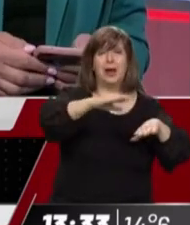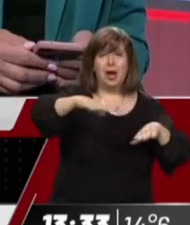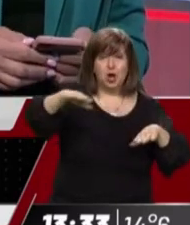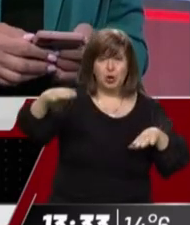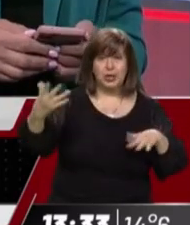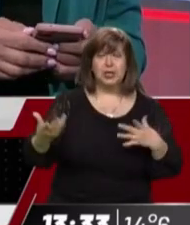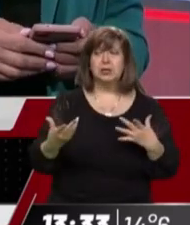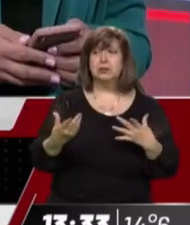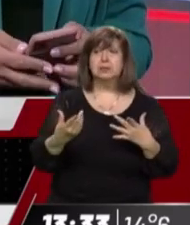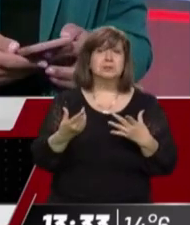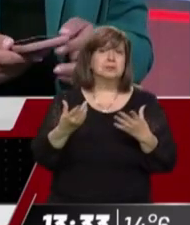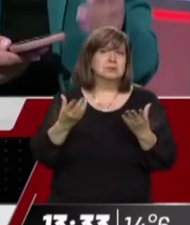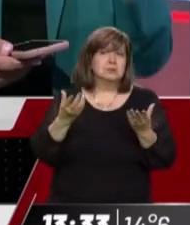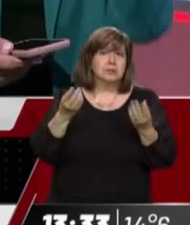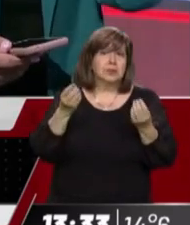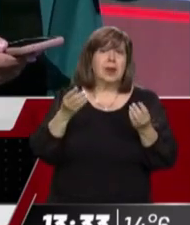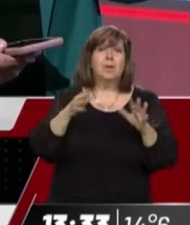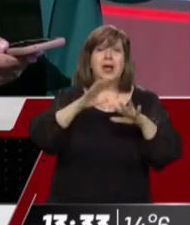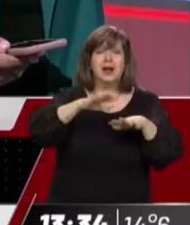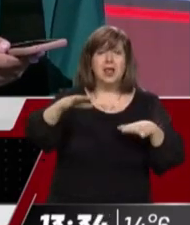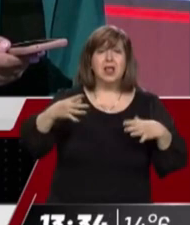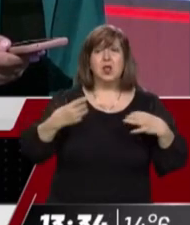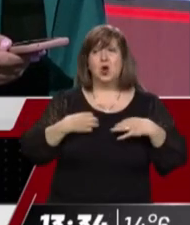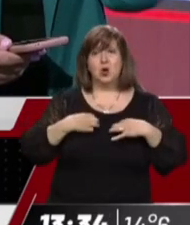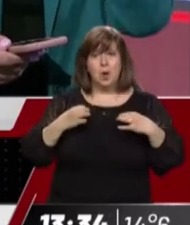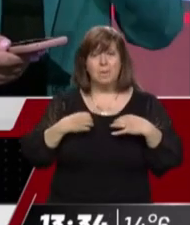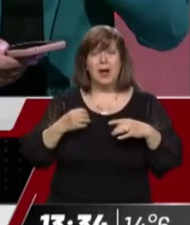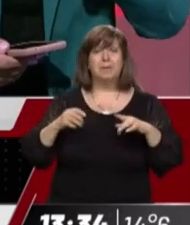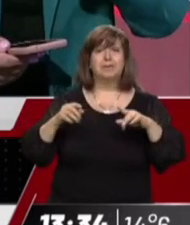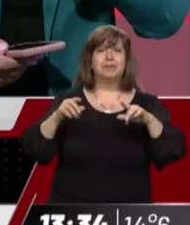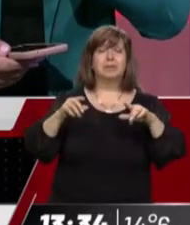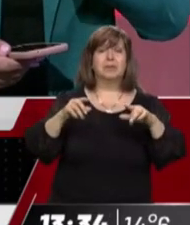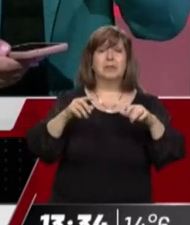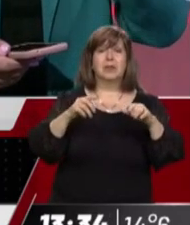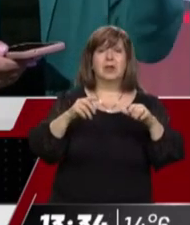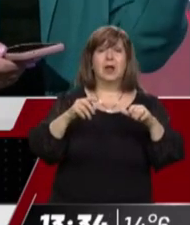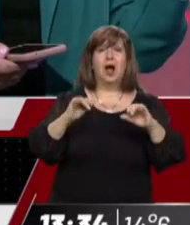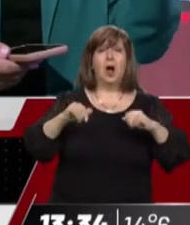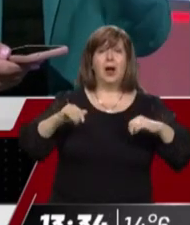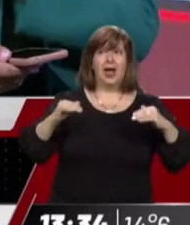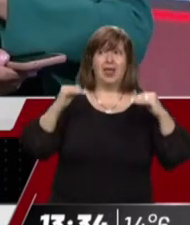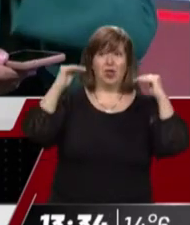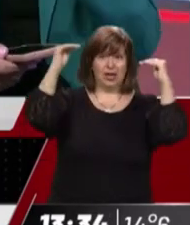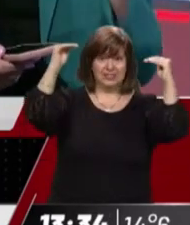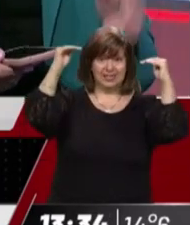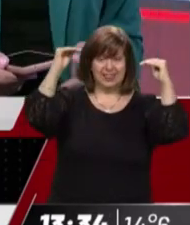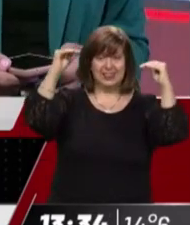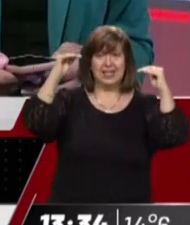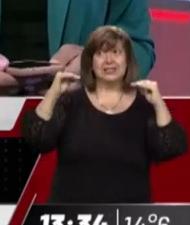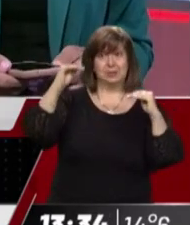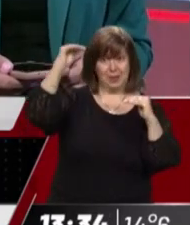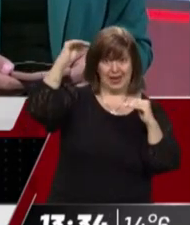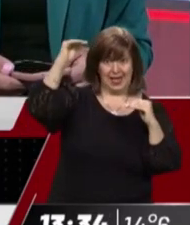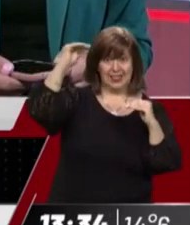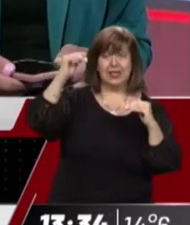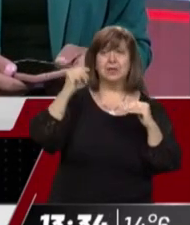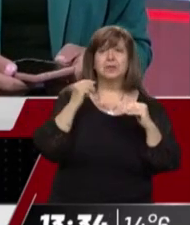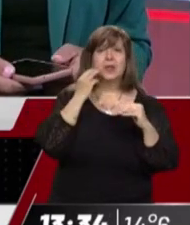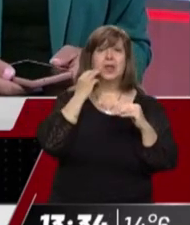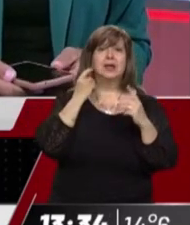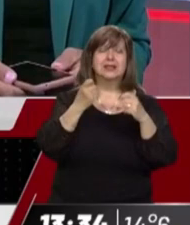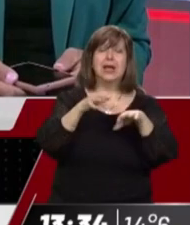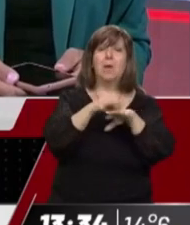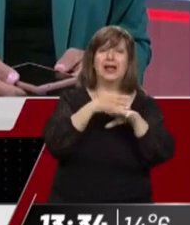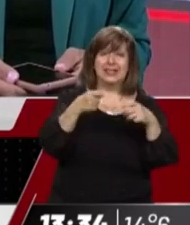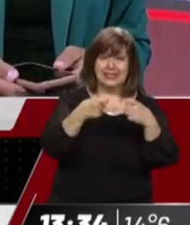Y todo lo que puedan ayudar para los chicos ya son adolescentes más que todo. Pero dice,